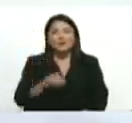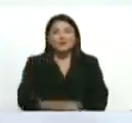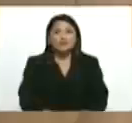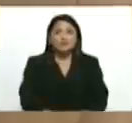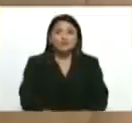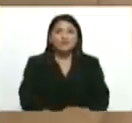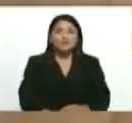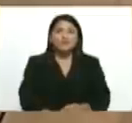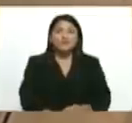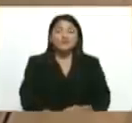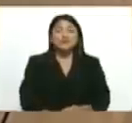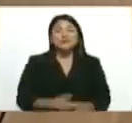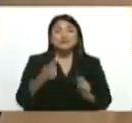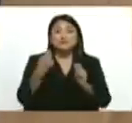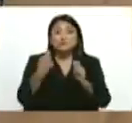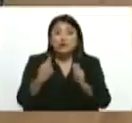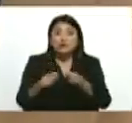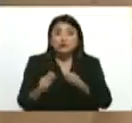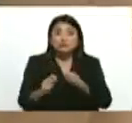Intentan